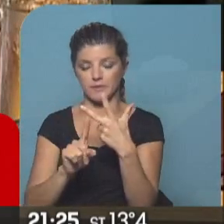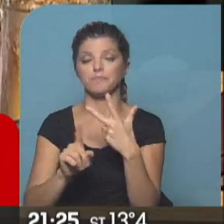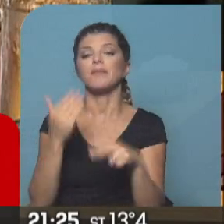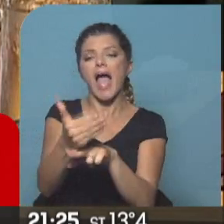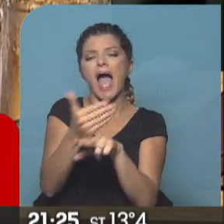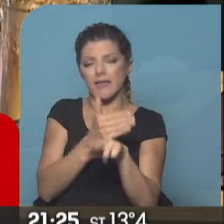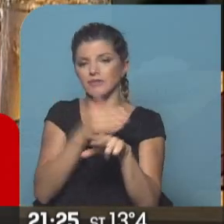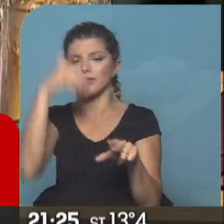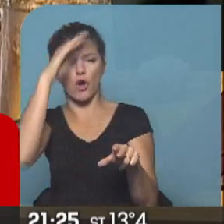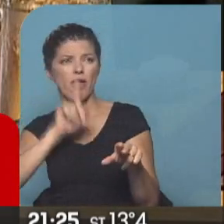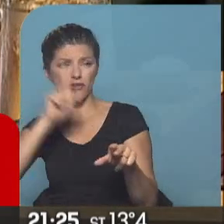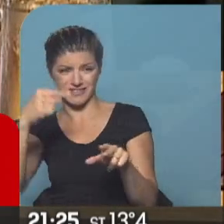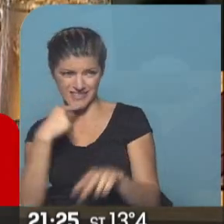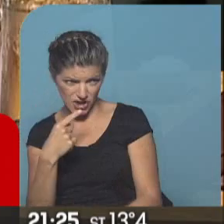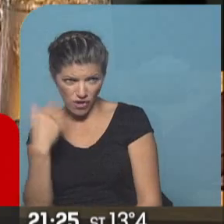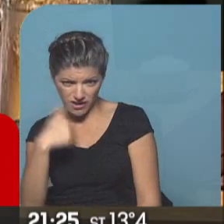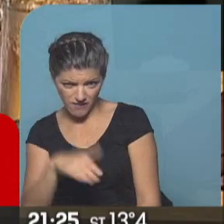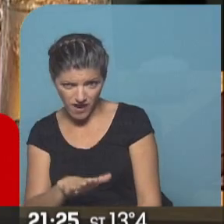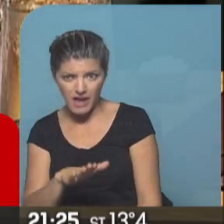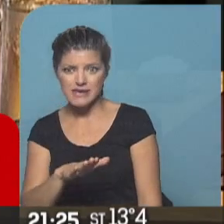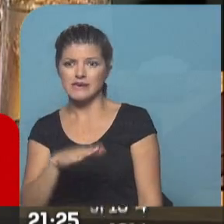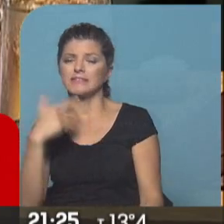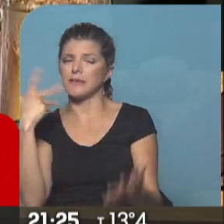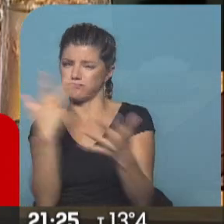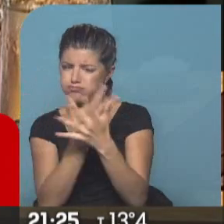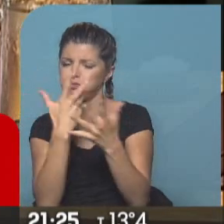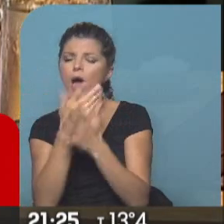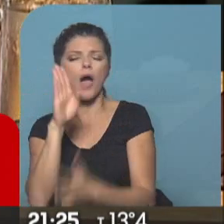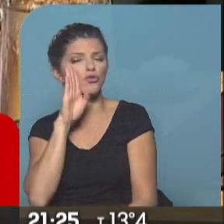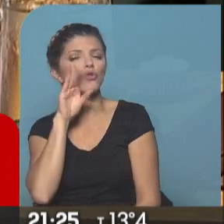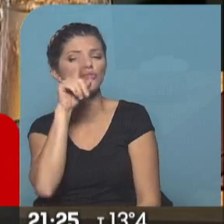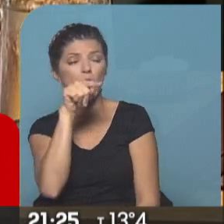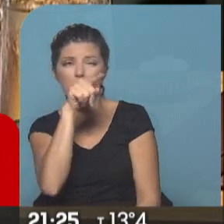Seguridad, Norcorea amenazó con causar el mayor dolor a los Estados Unidos